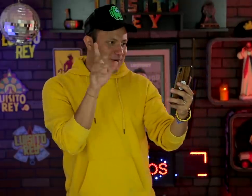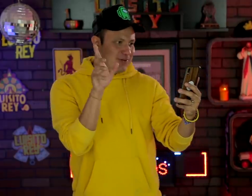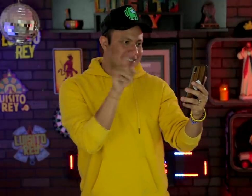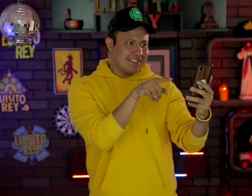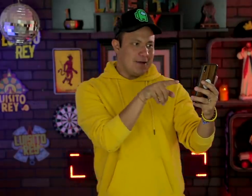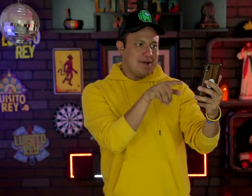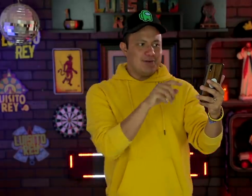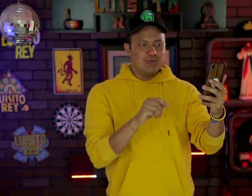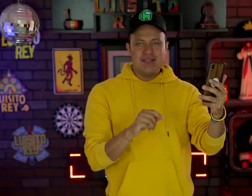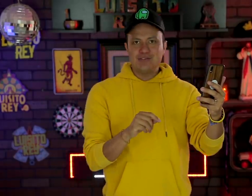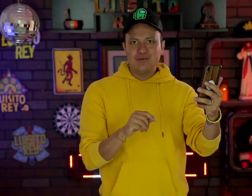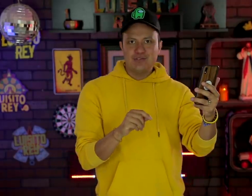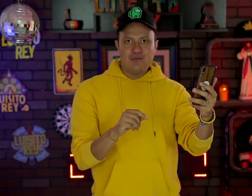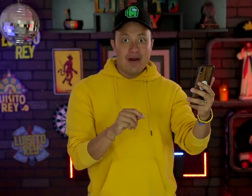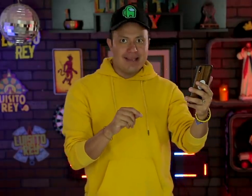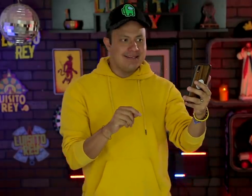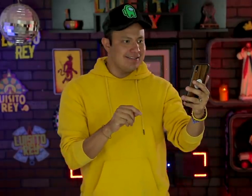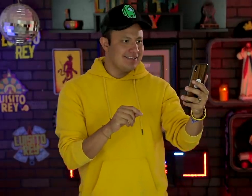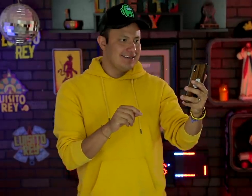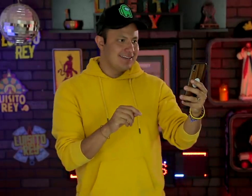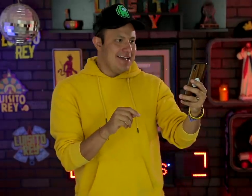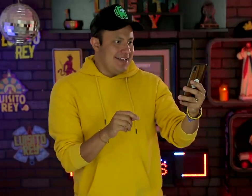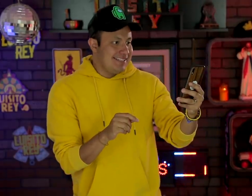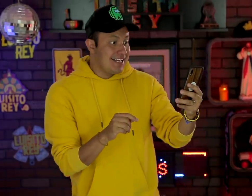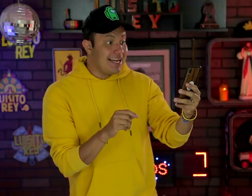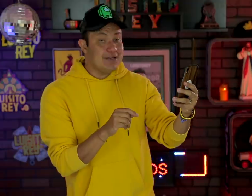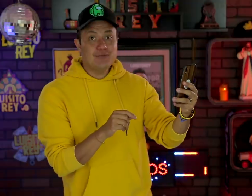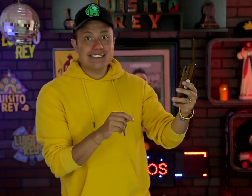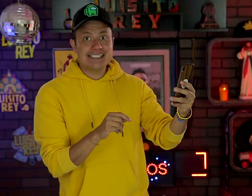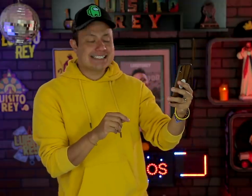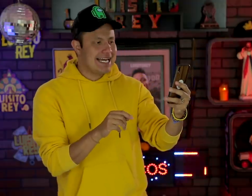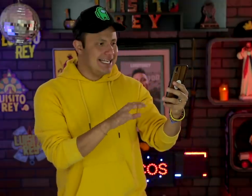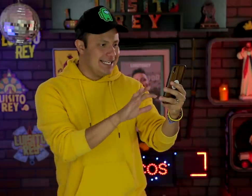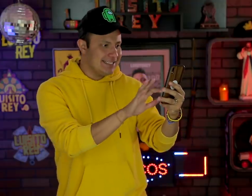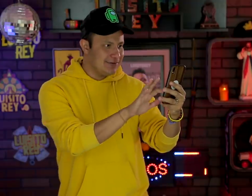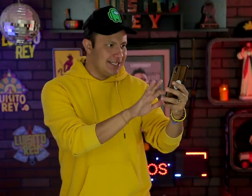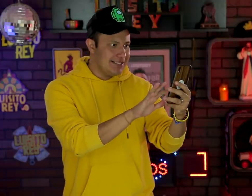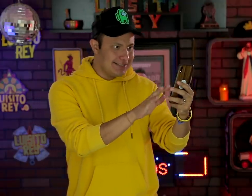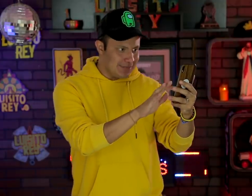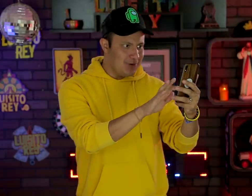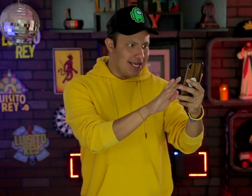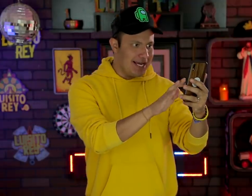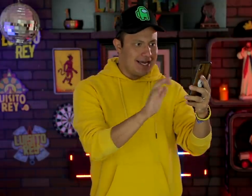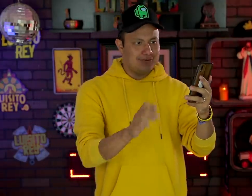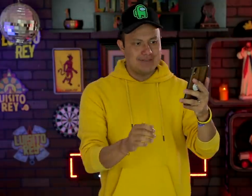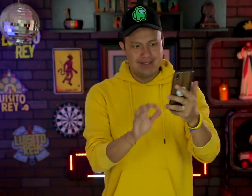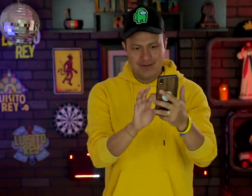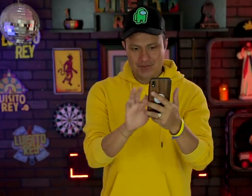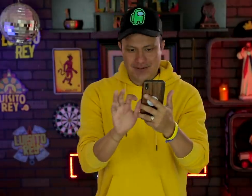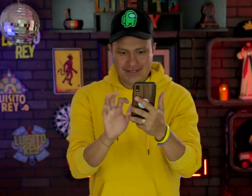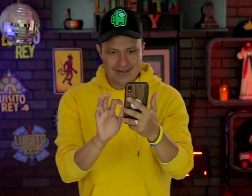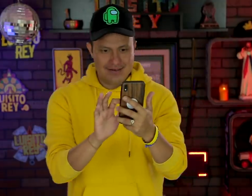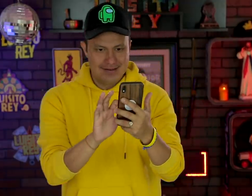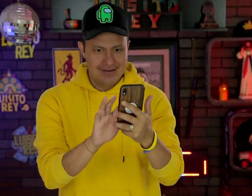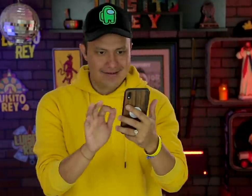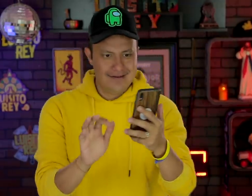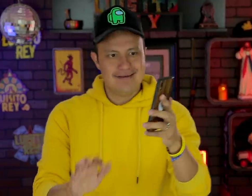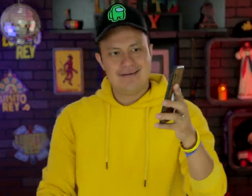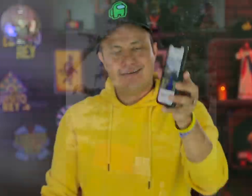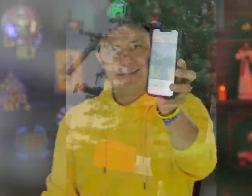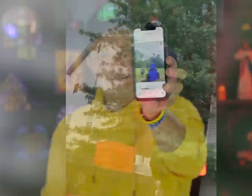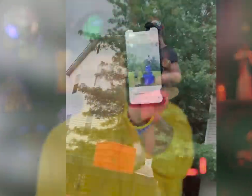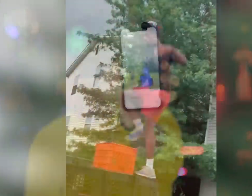Perdón, eh Perdón, es que estaba viendo los videos de unos güeyes Que se caen en unas escaleras, güey Están muy cagados Miren